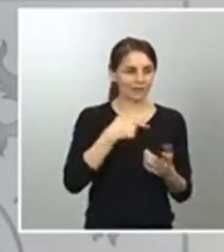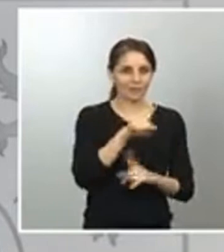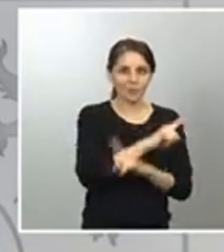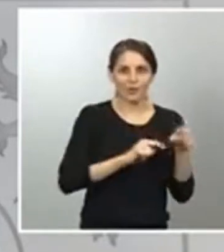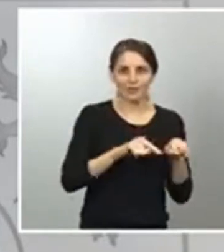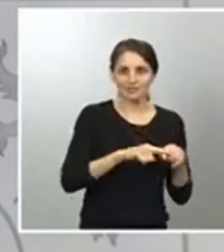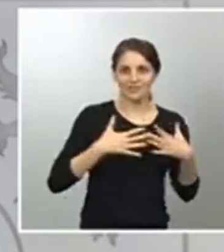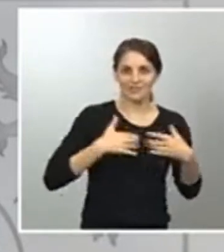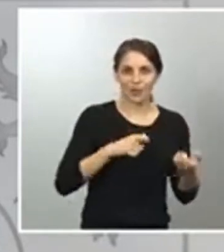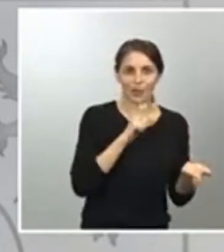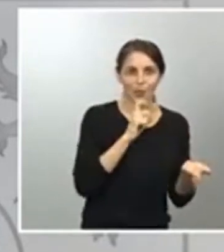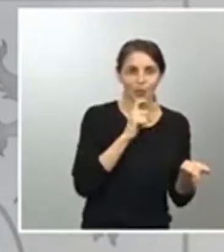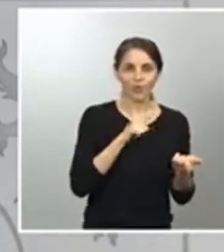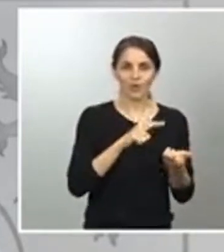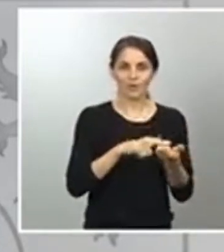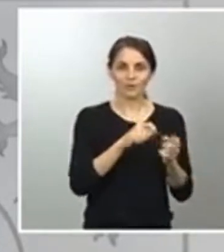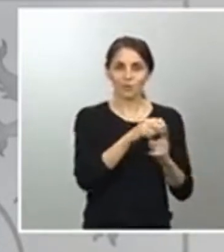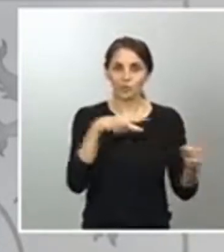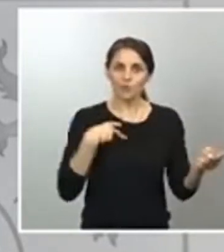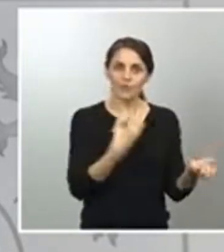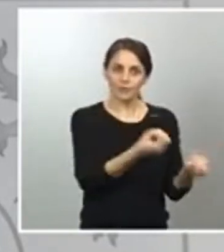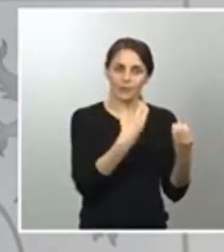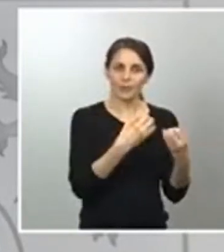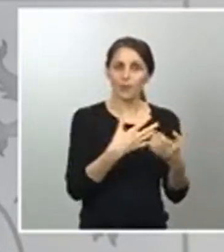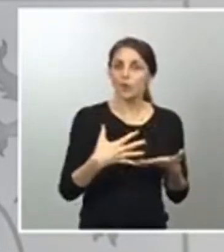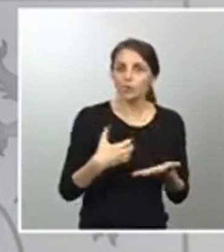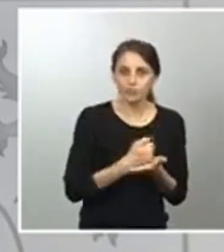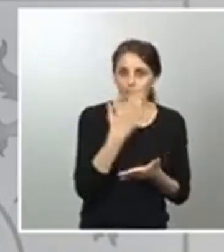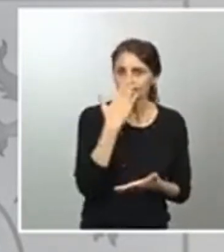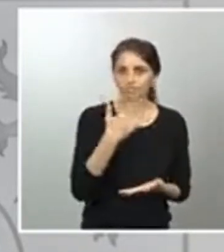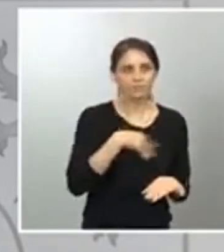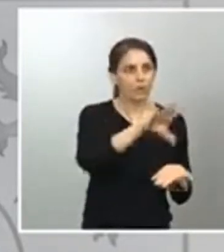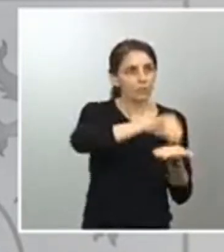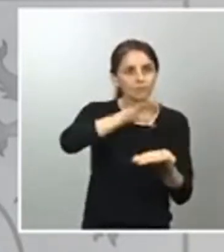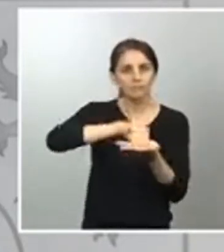duda, son examinadas y son tomadas en cuenta. Todas son valiosas, porque todas